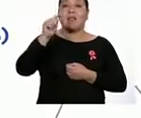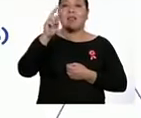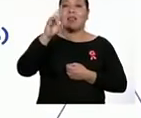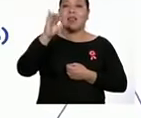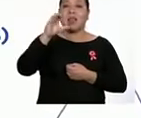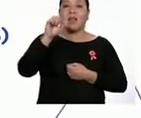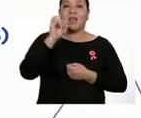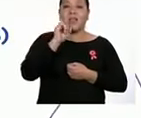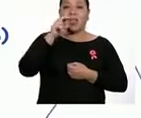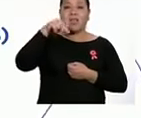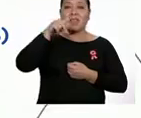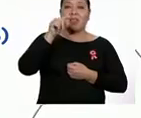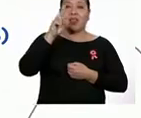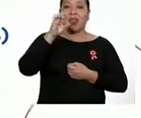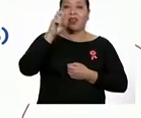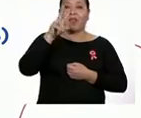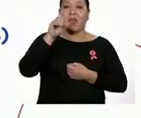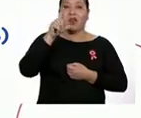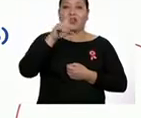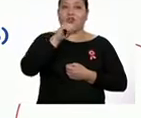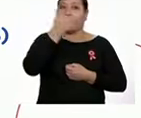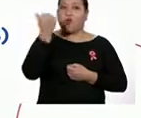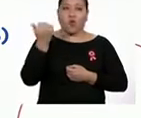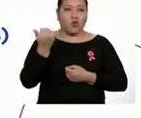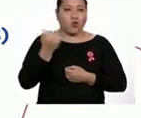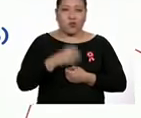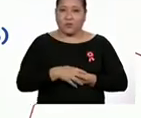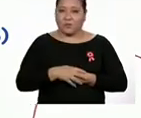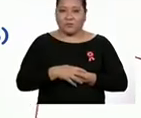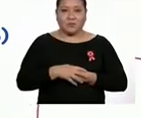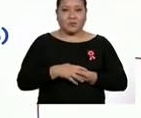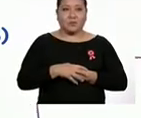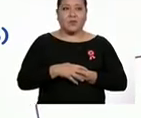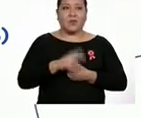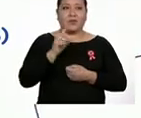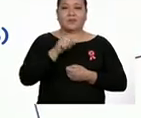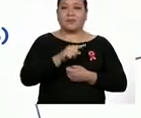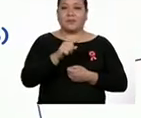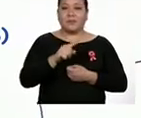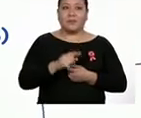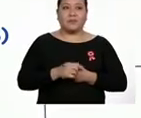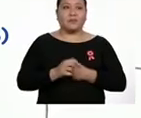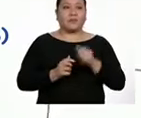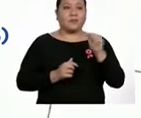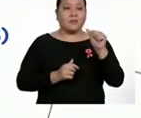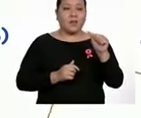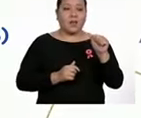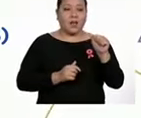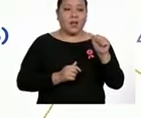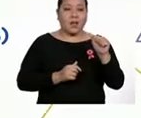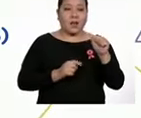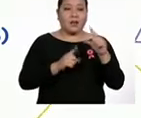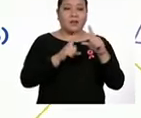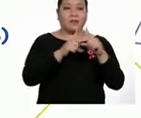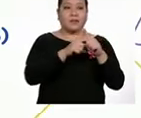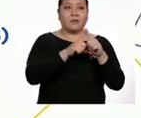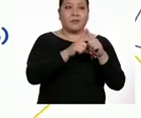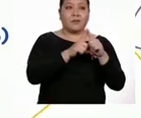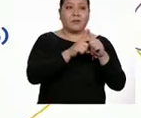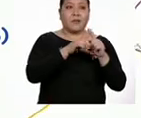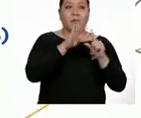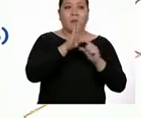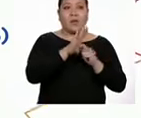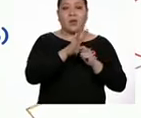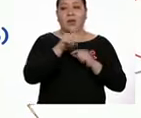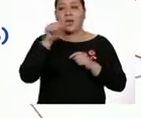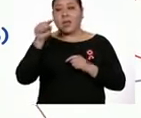Una operación que resulta en otro conjunto cuyos elementos son aquellos que pertenecen a alguno de los